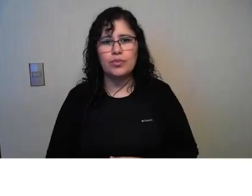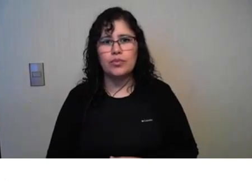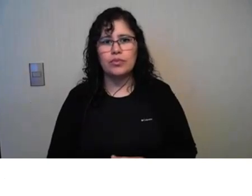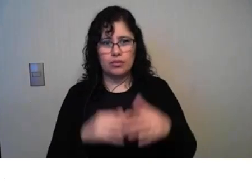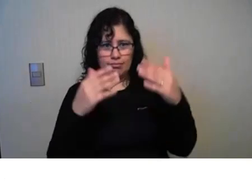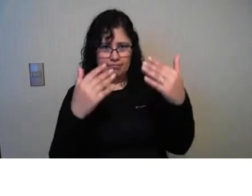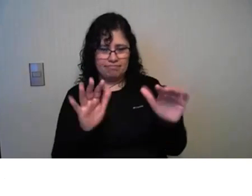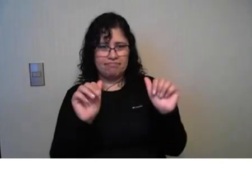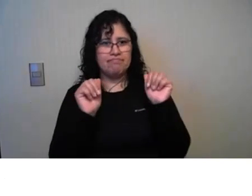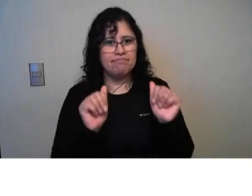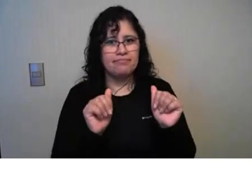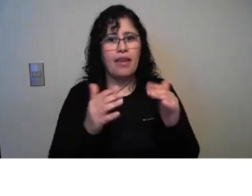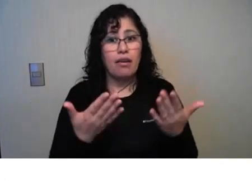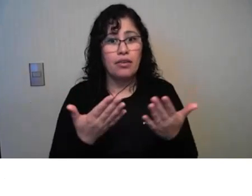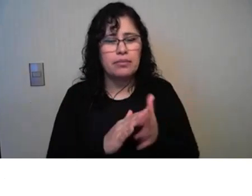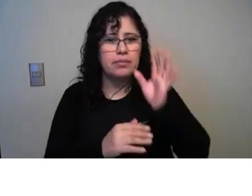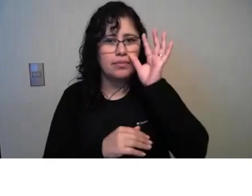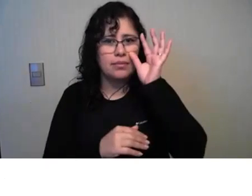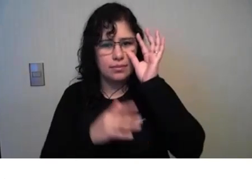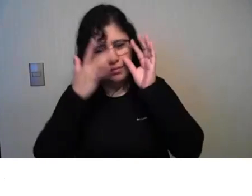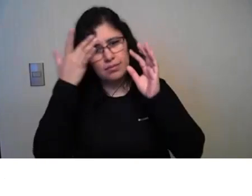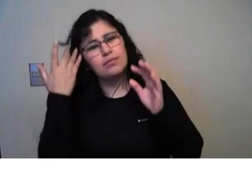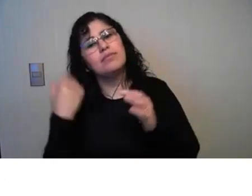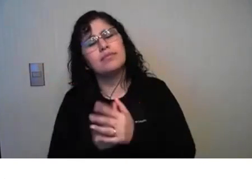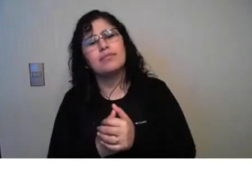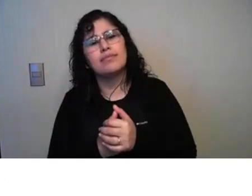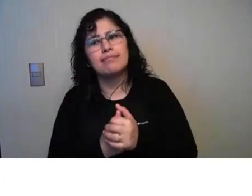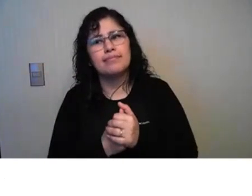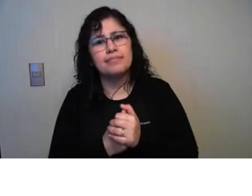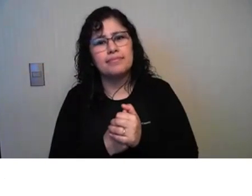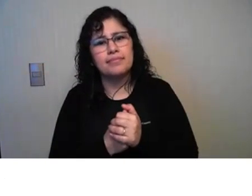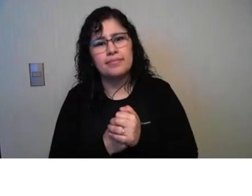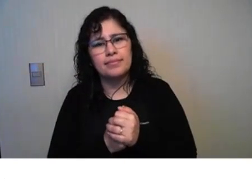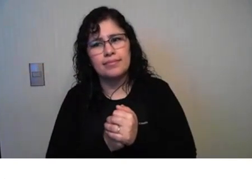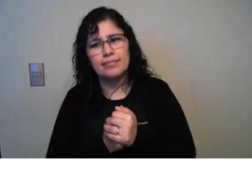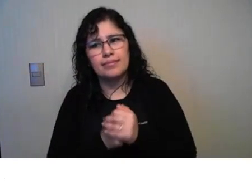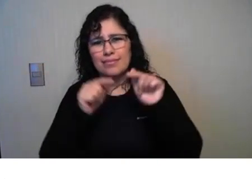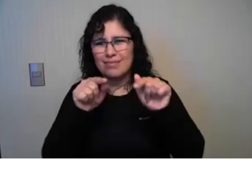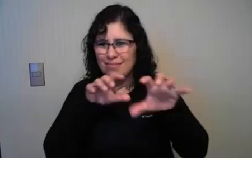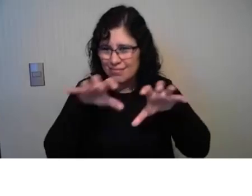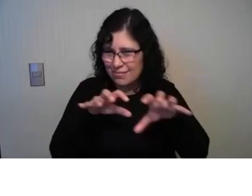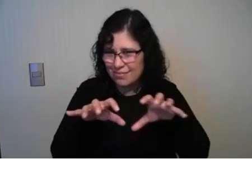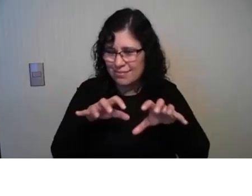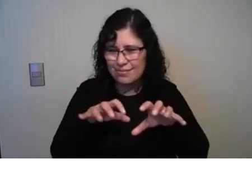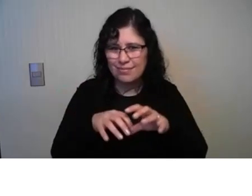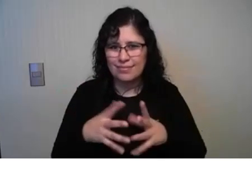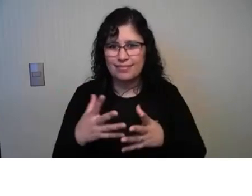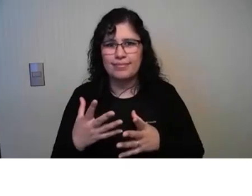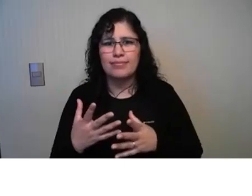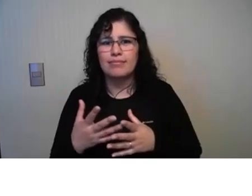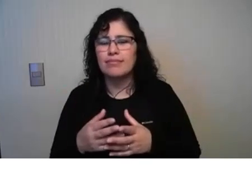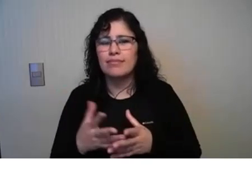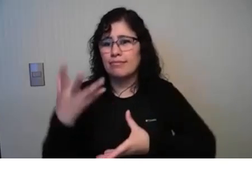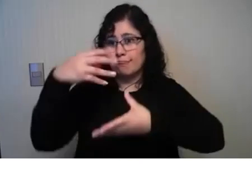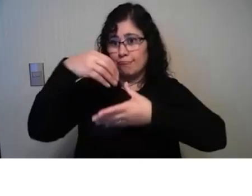Bien, entonces vamos ahora a los elementos que son propios de los